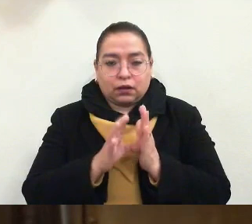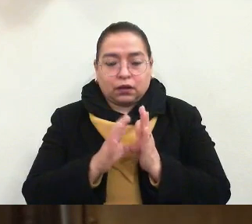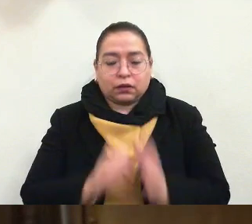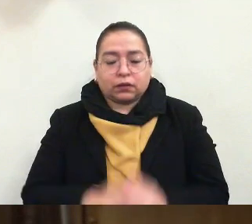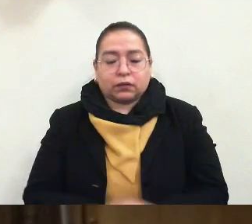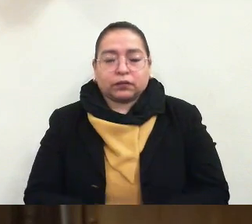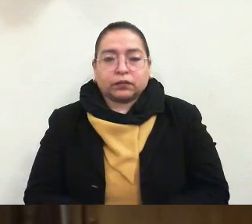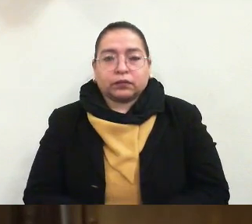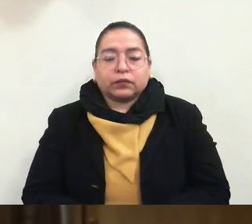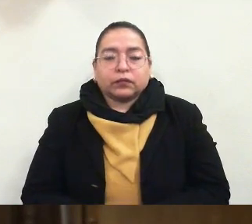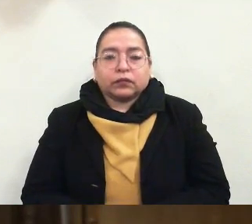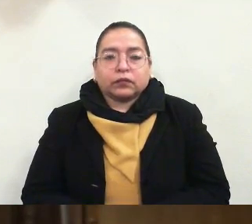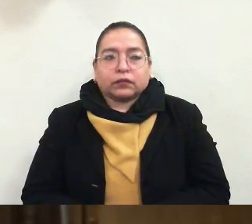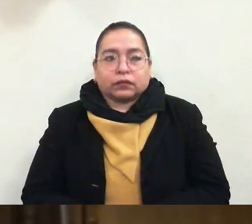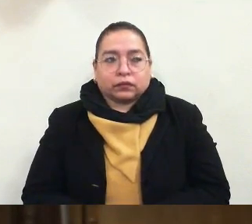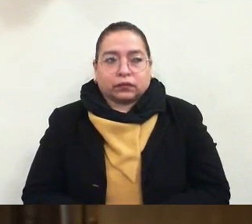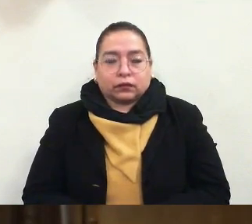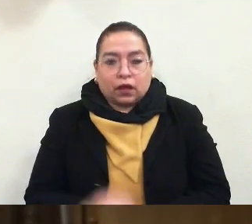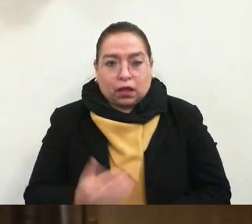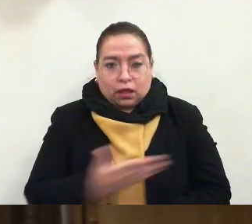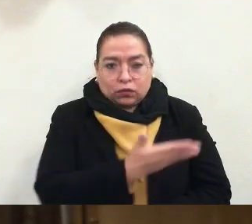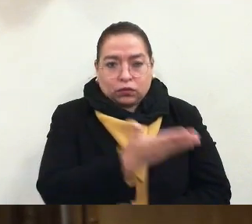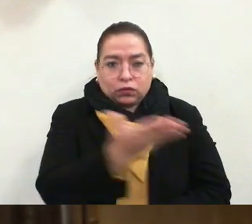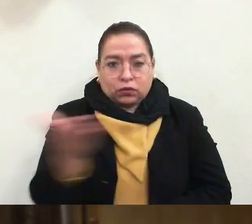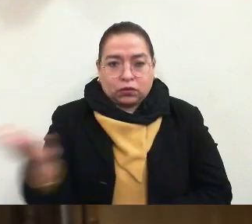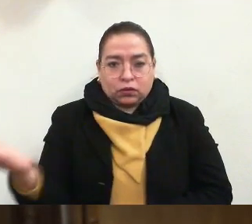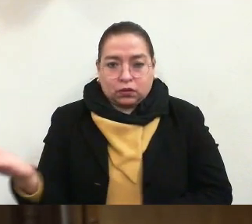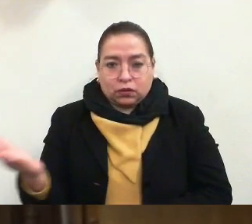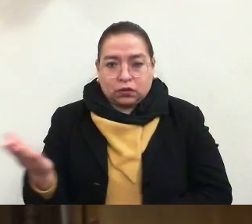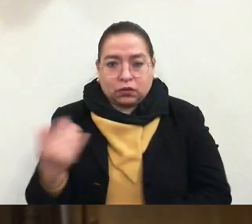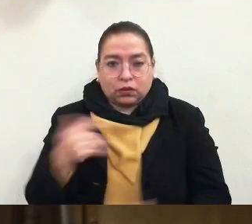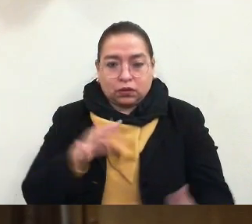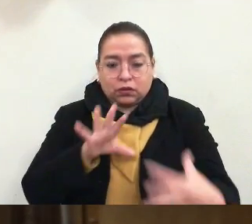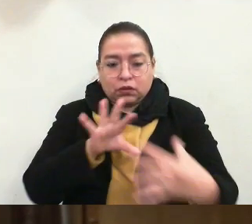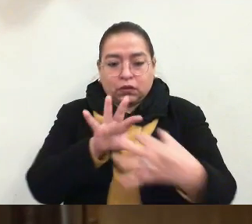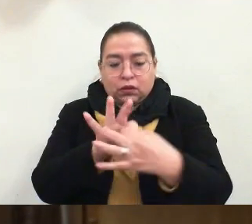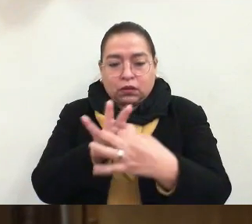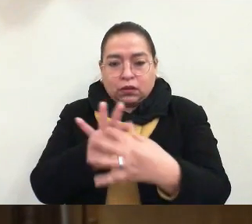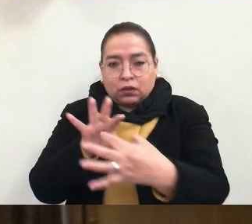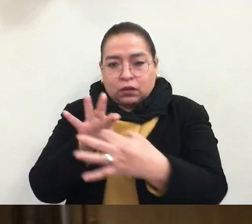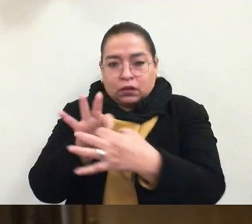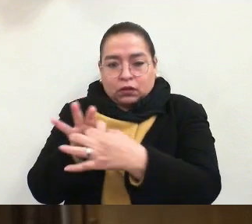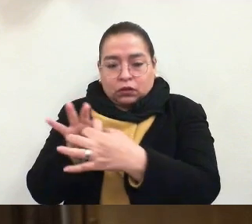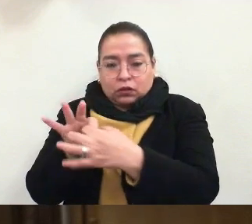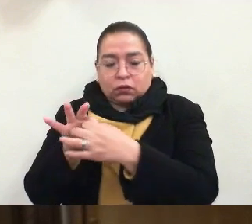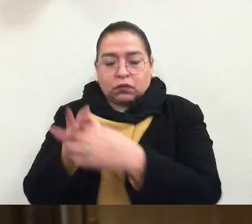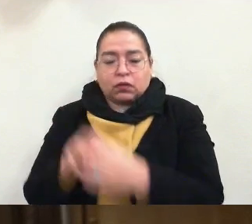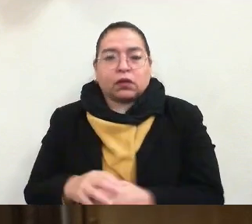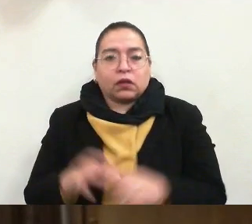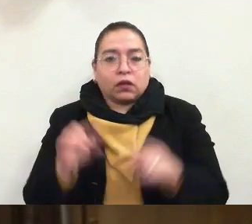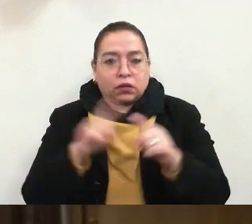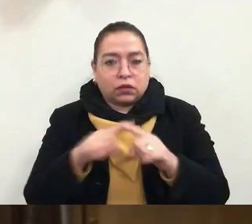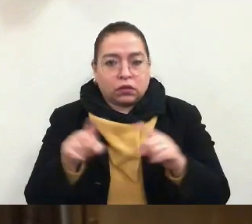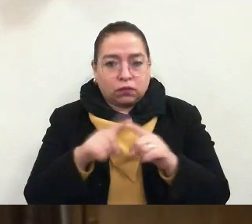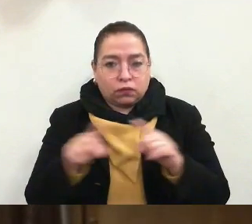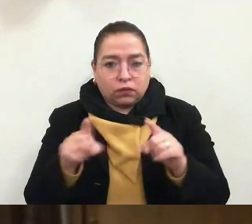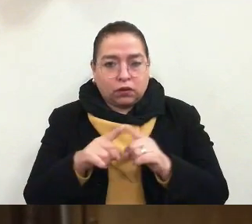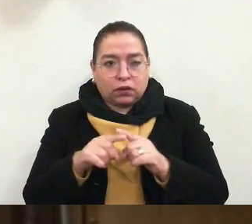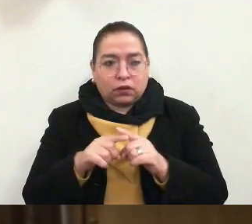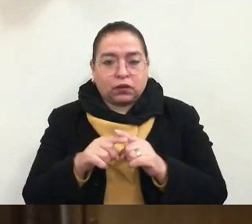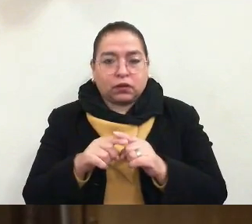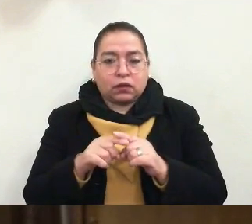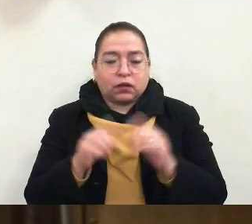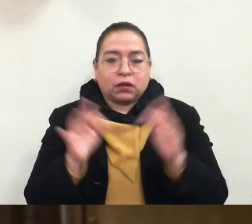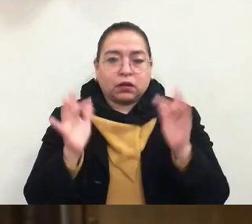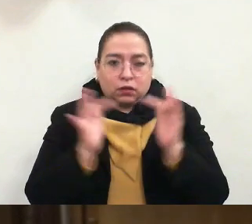nos unimos a todos ustedes que a través de las redes sociales y de la televisión